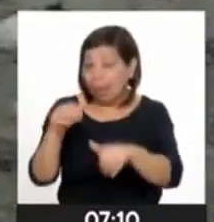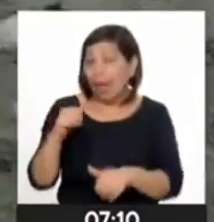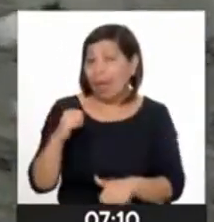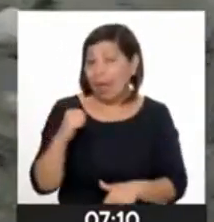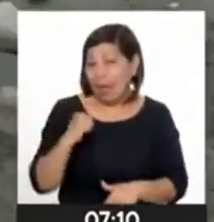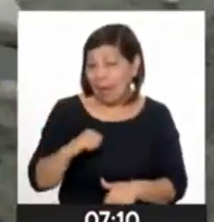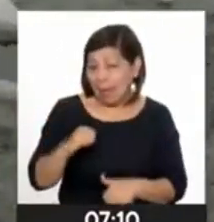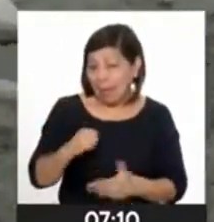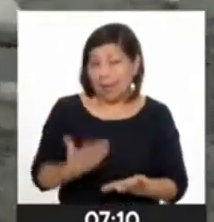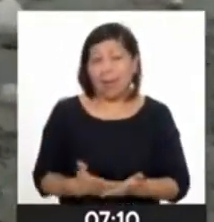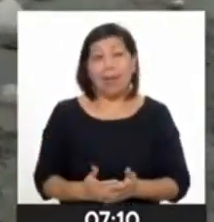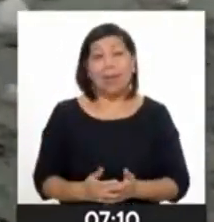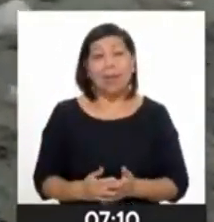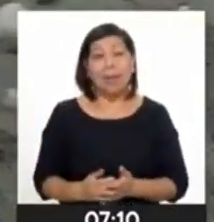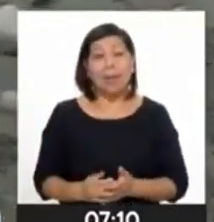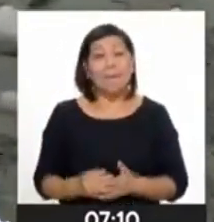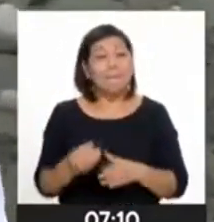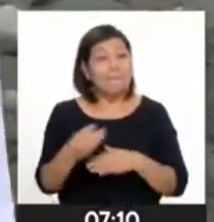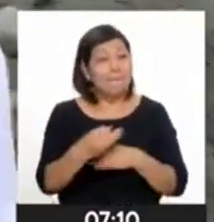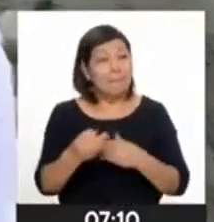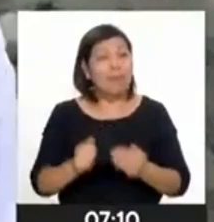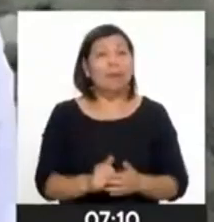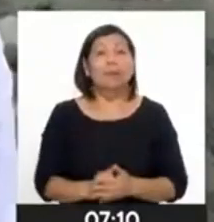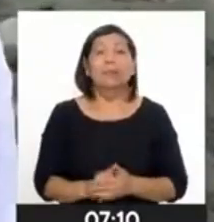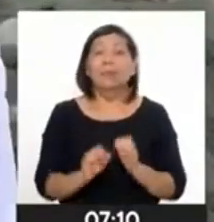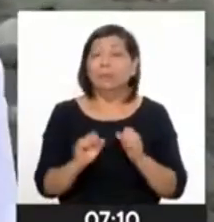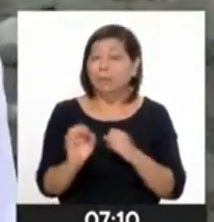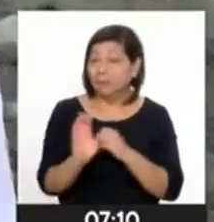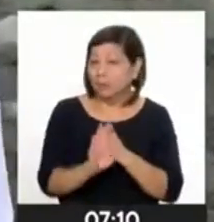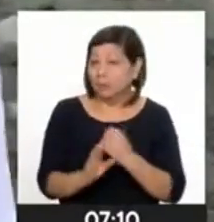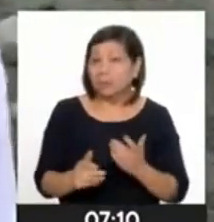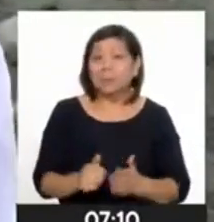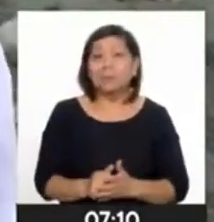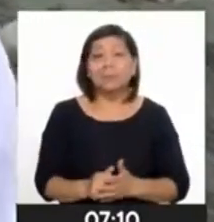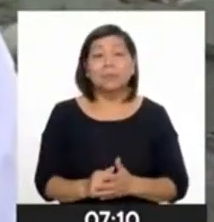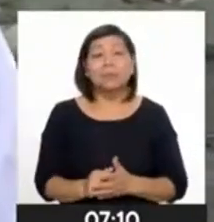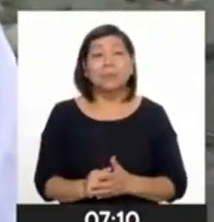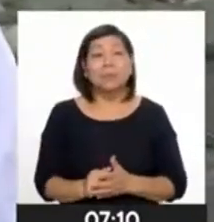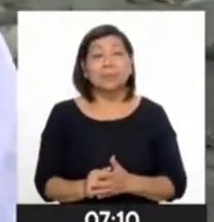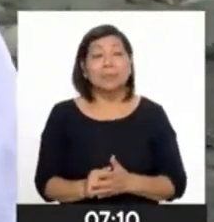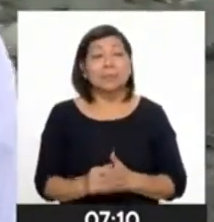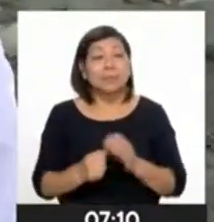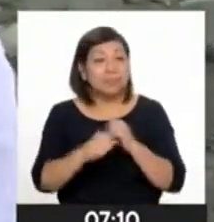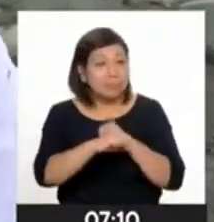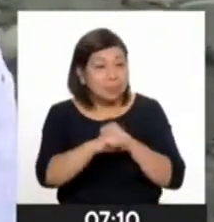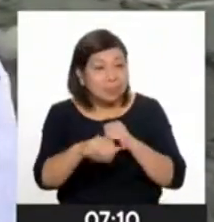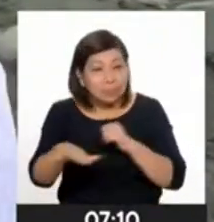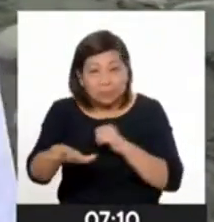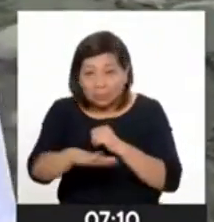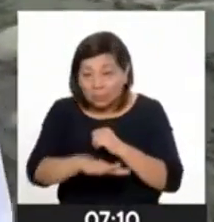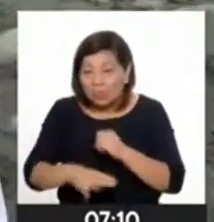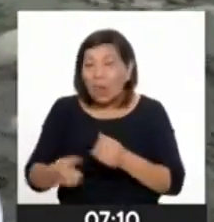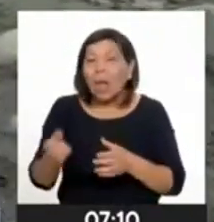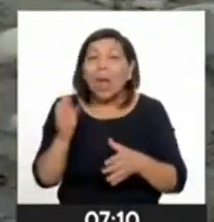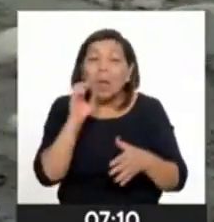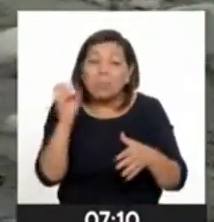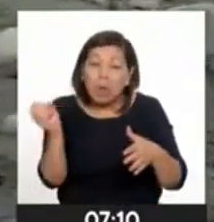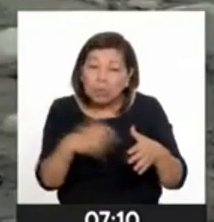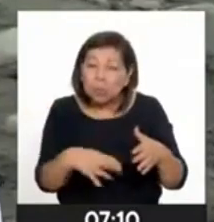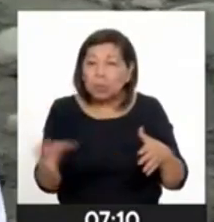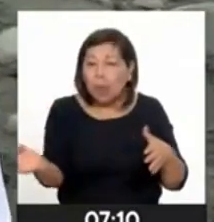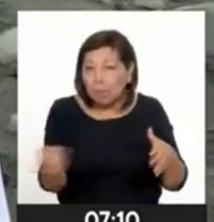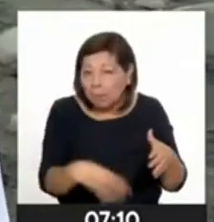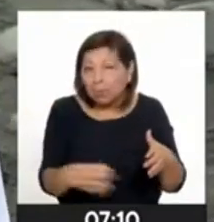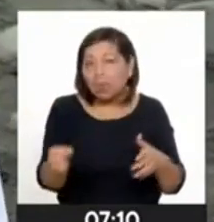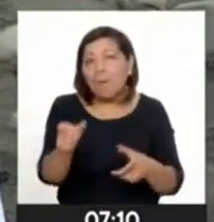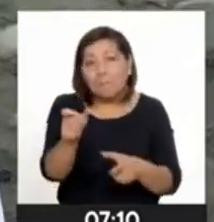alcaldes distritales y provinciales que garanticen la limpieza en su ciudadanía, o sea, el recojo de los residuos, pero también